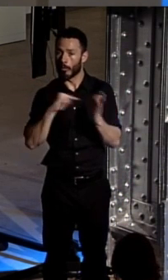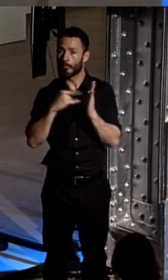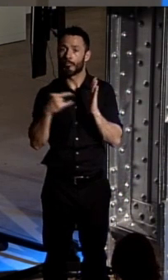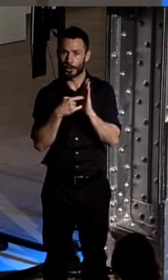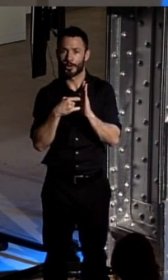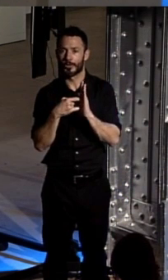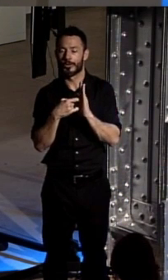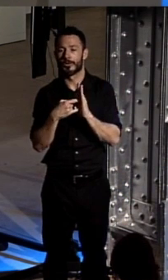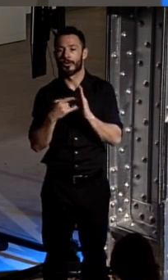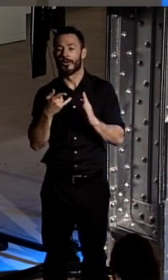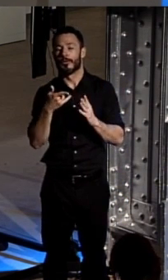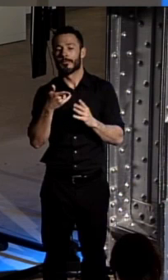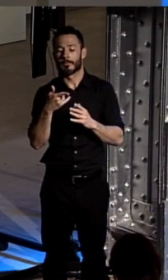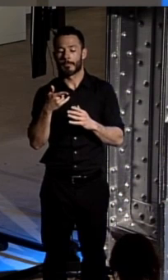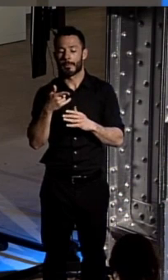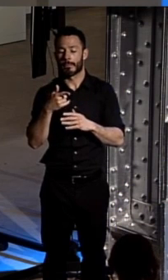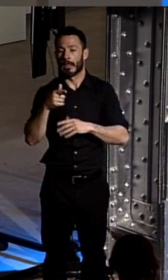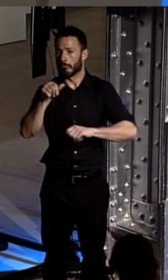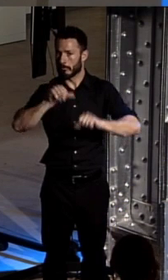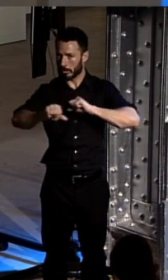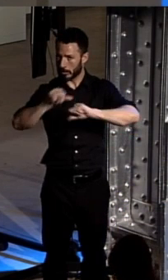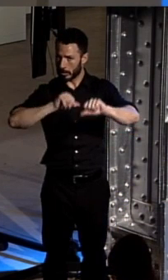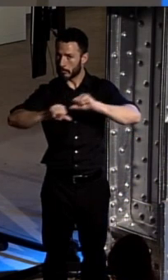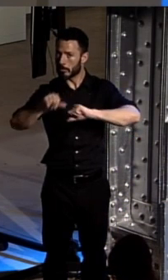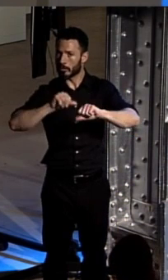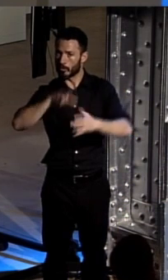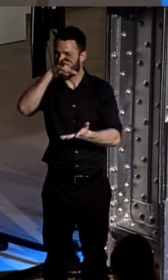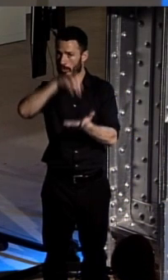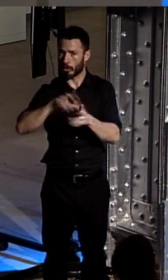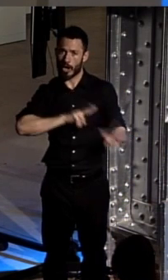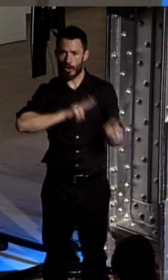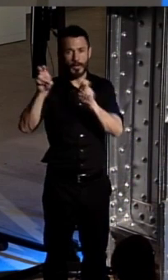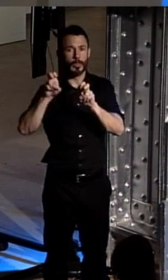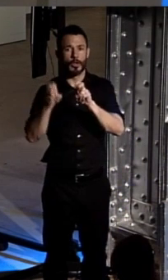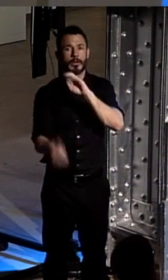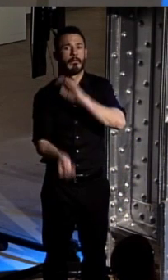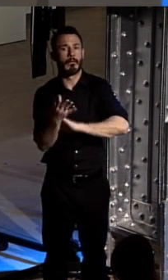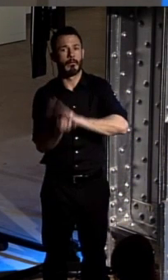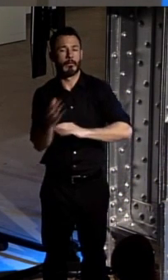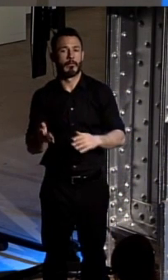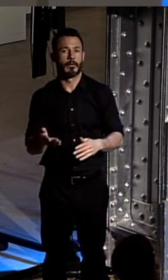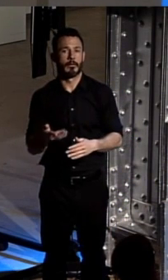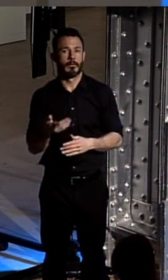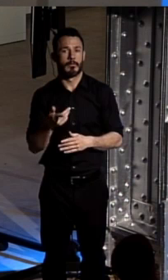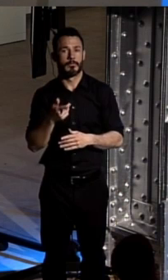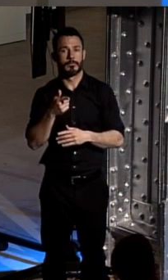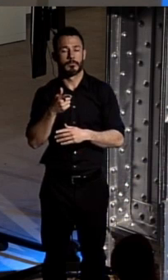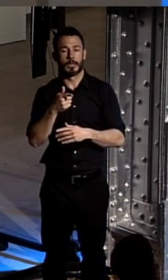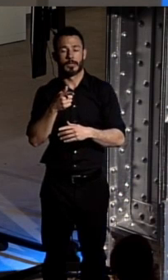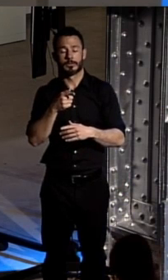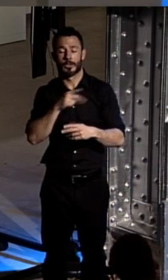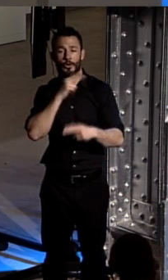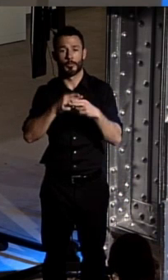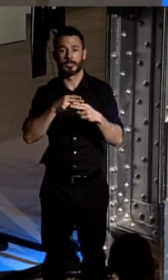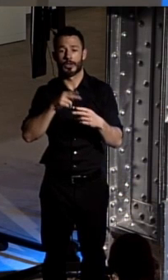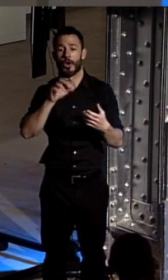del Le Laboratoire, que es un centro de innovación y de creatividad, que se llama el O-Phone, en